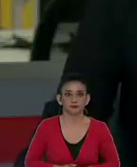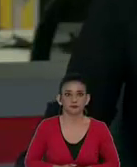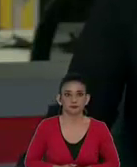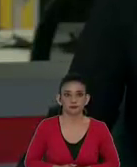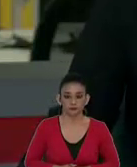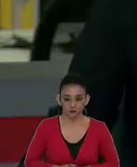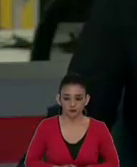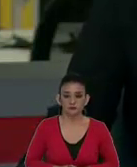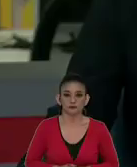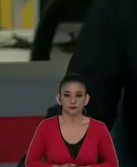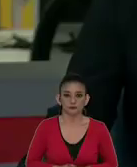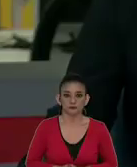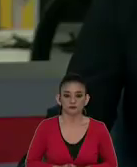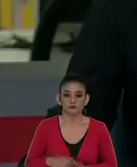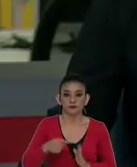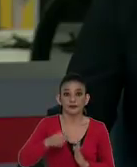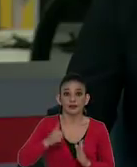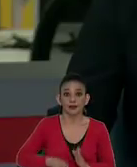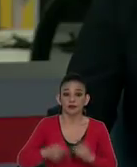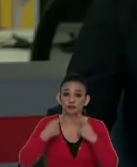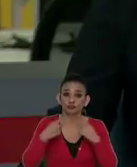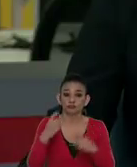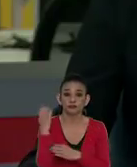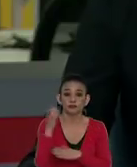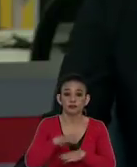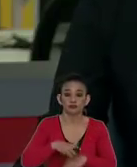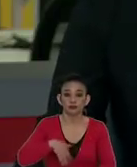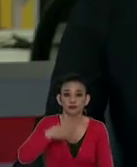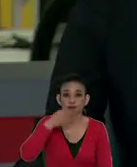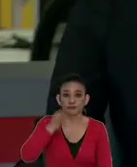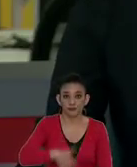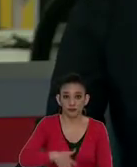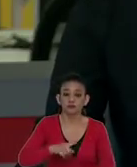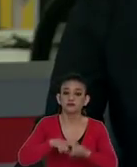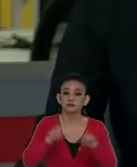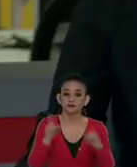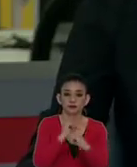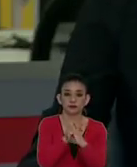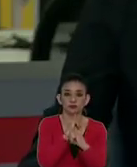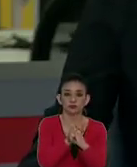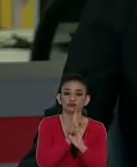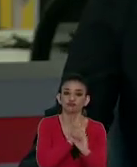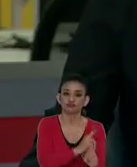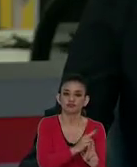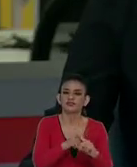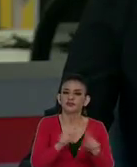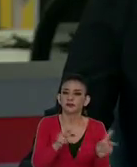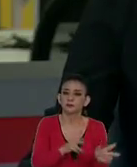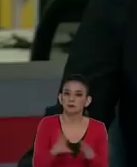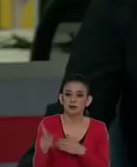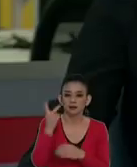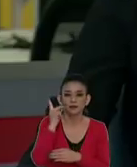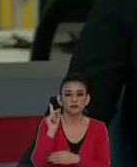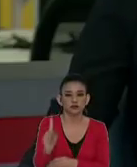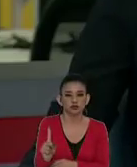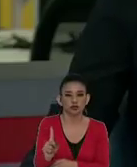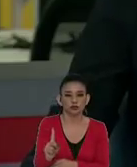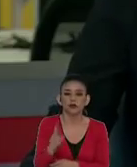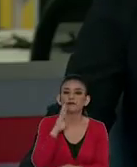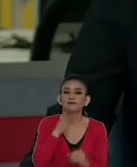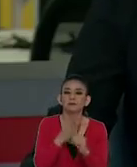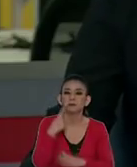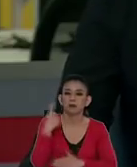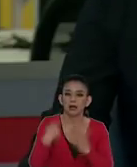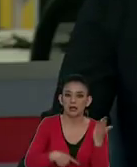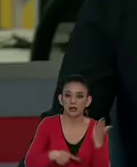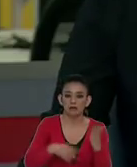Posterior al decreto de emergencia por el COVID-19, varias instituciones se han pronunciado sobre las medidas que se tomarán con el fin de prevenir que la